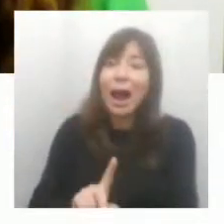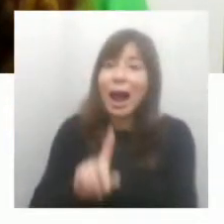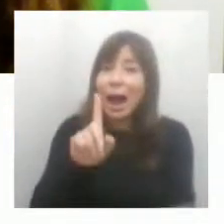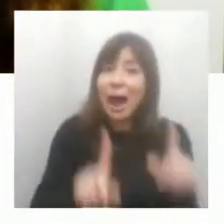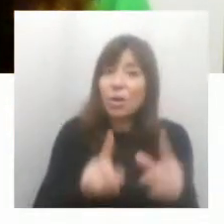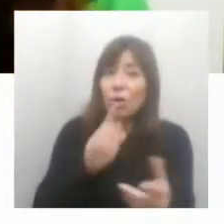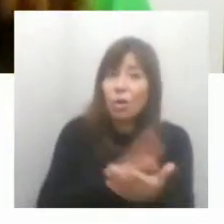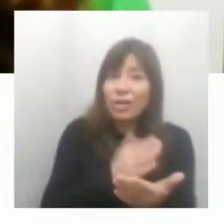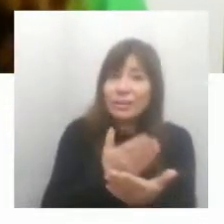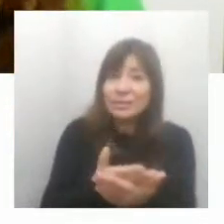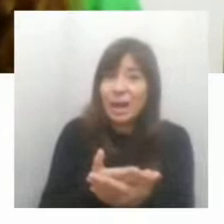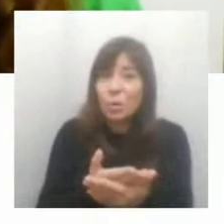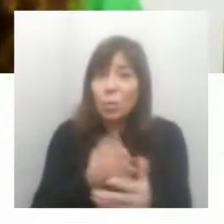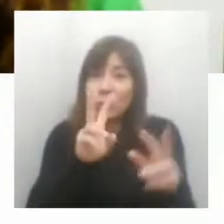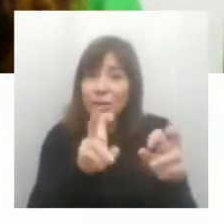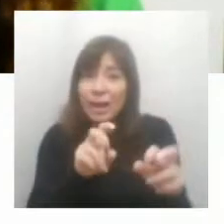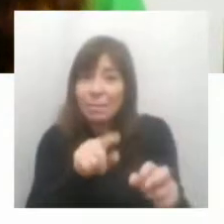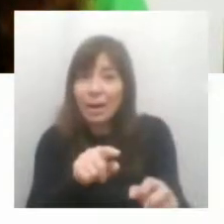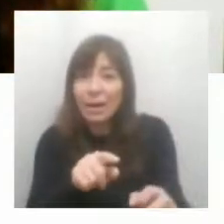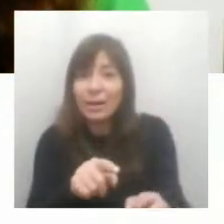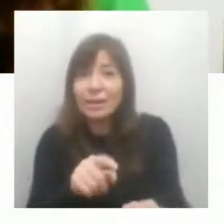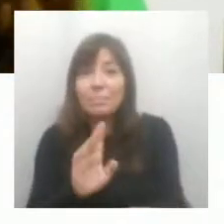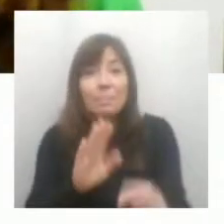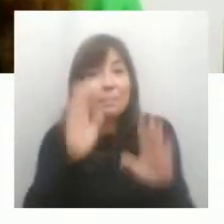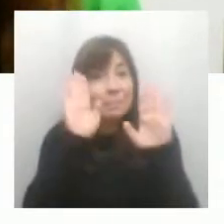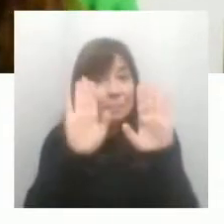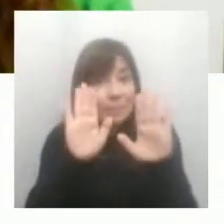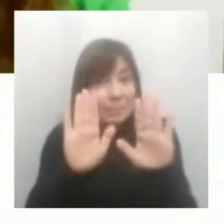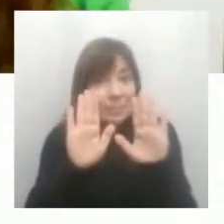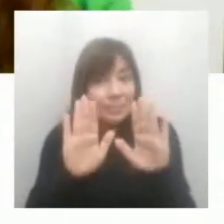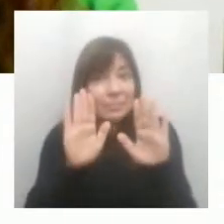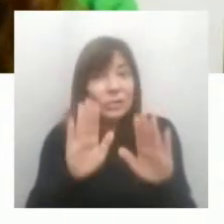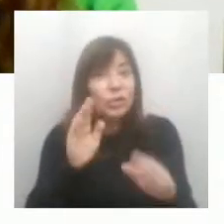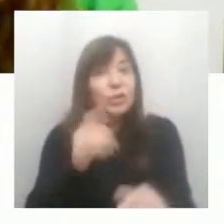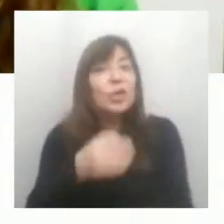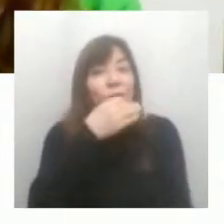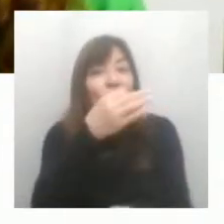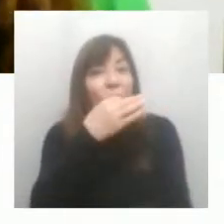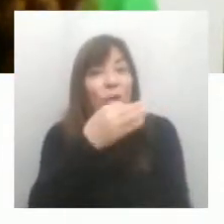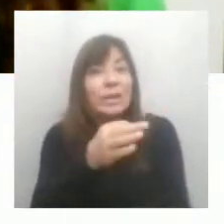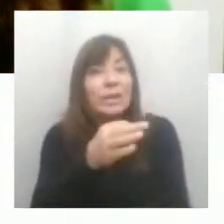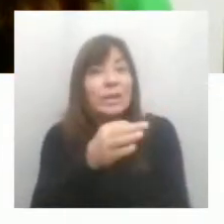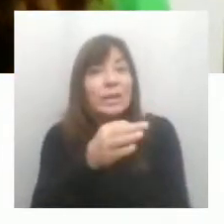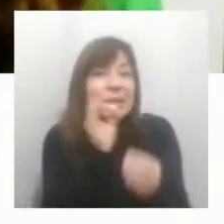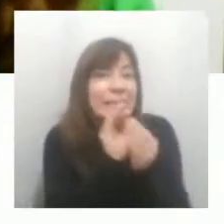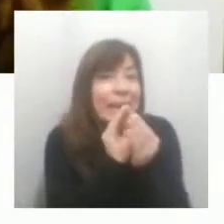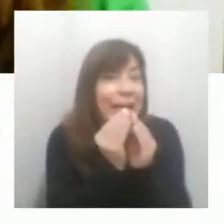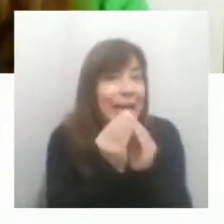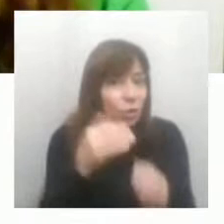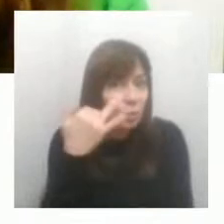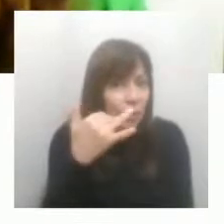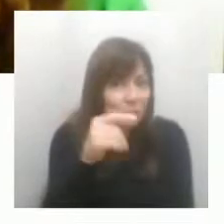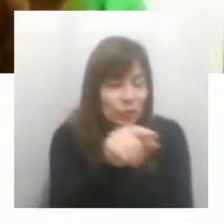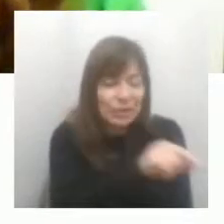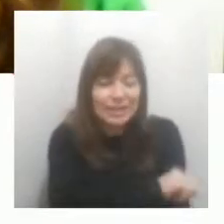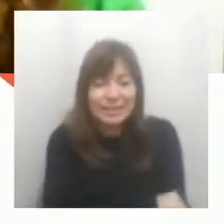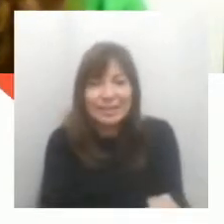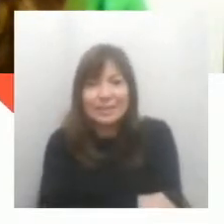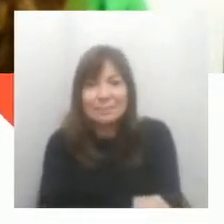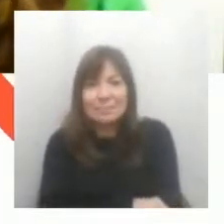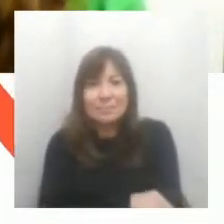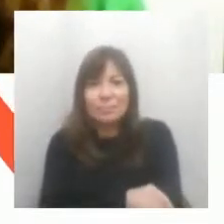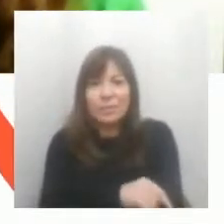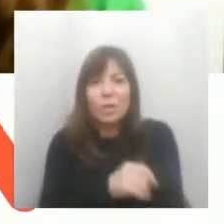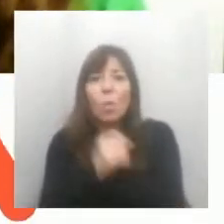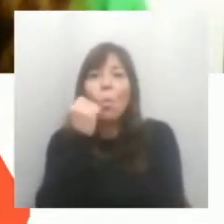contarles un secreto muy importante. Ya, pero necesito que tengan un poquito de paciencia y les vamos a contar algo al respecto. Nos preguntan también, ¿cuál fue